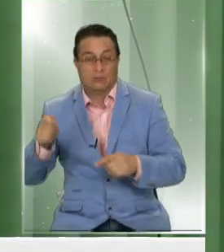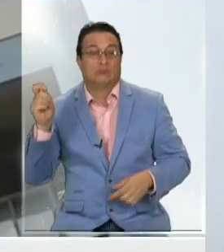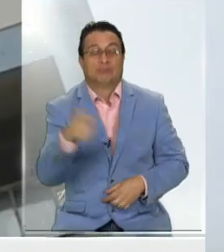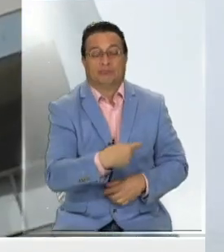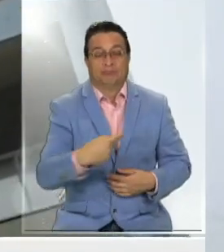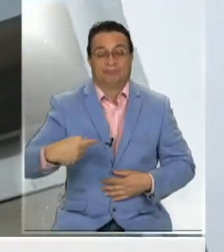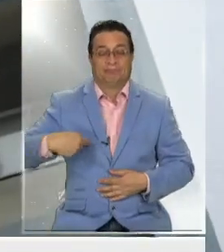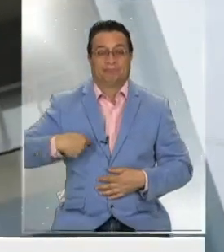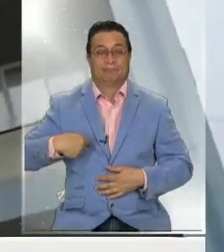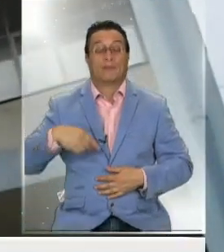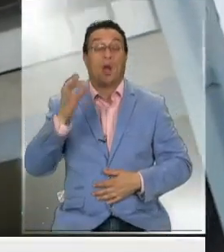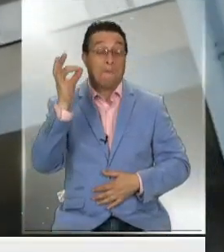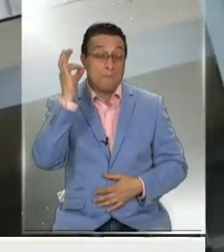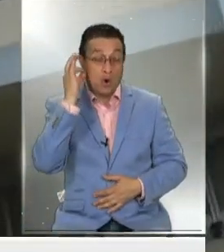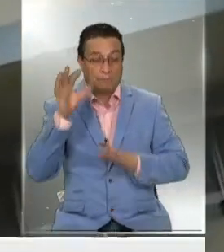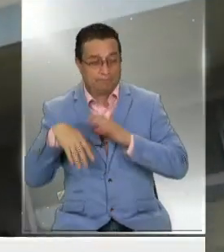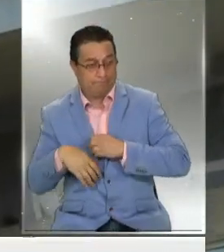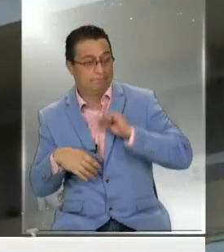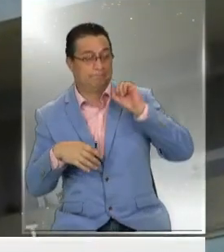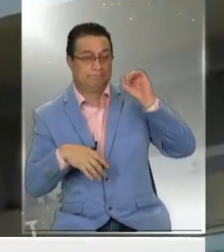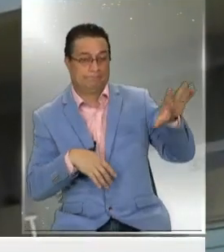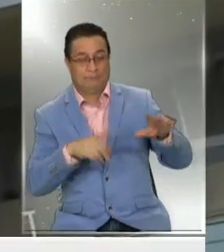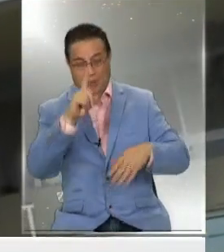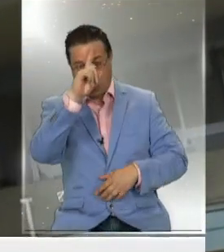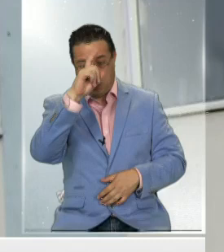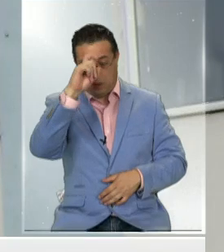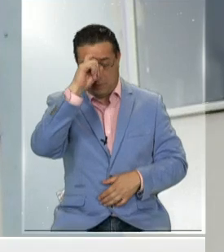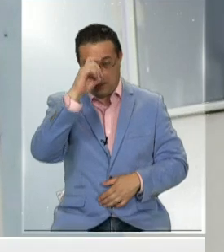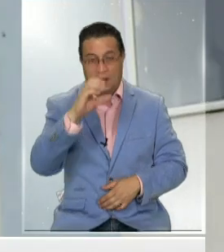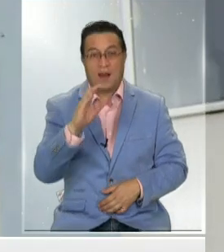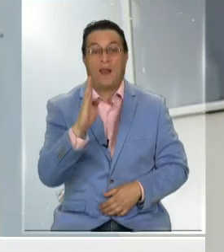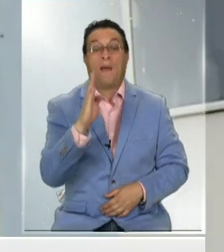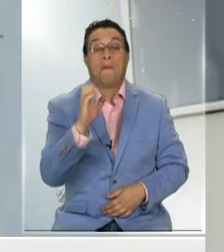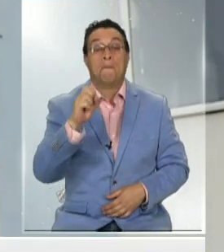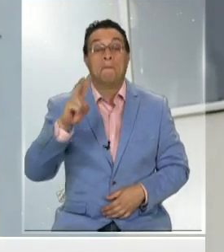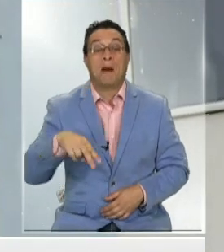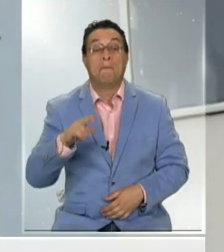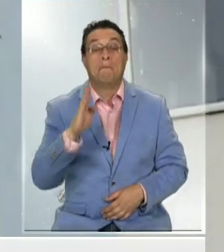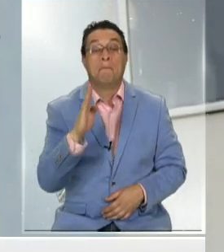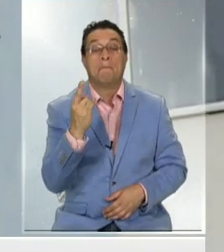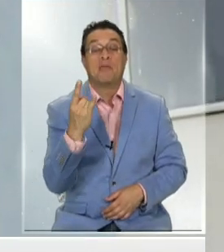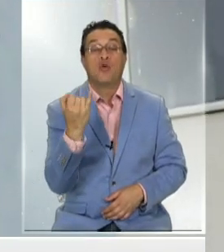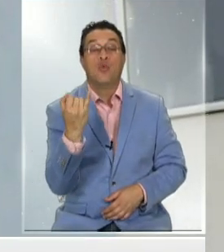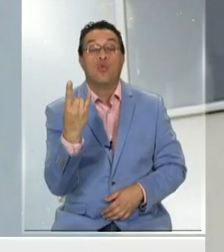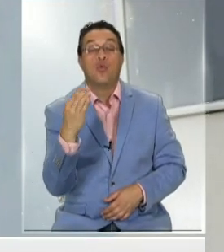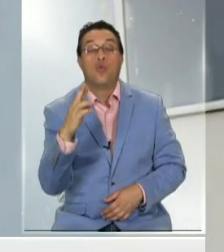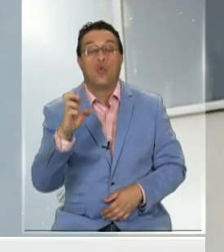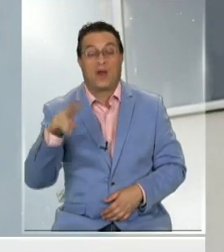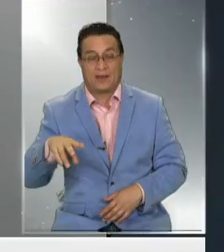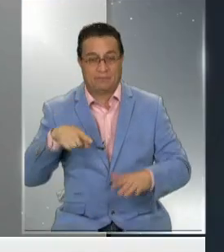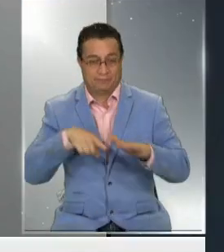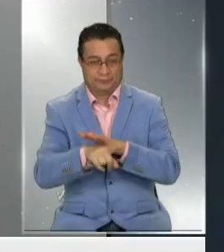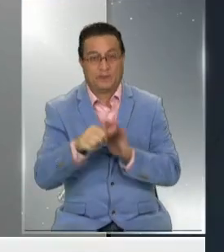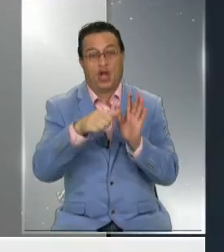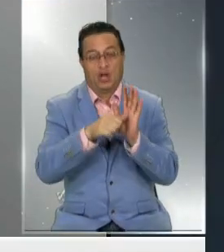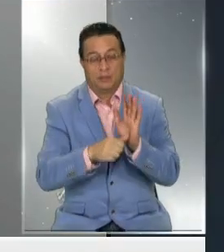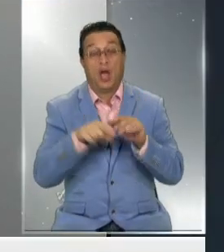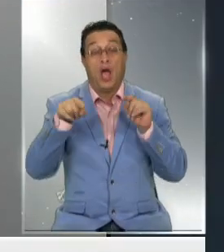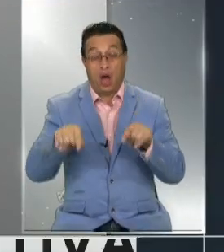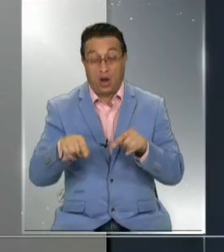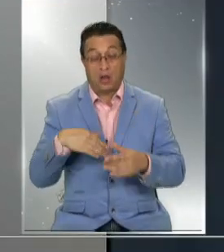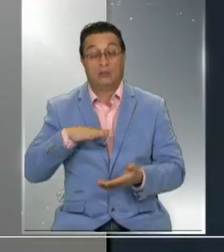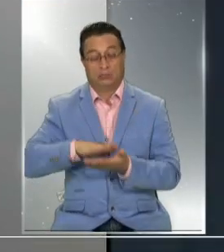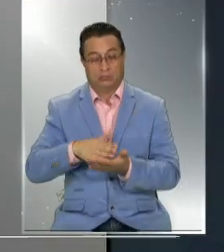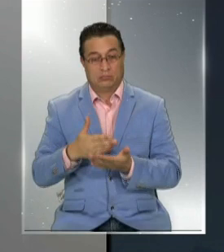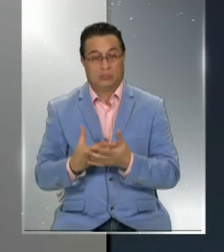fiscalía. La veterinaria fue trasladada hasta el hospital Carlos Van Buren, donde fue intervenida. Y actualmente el paciente pasó a